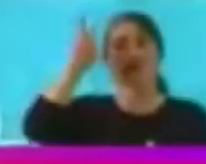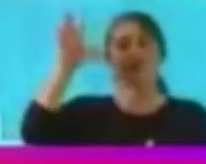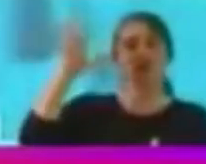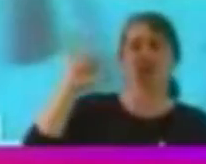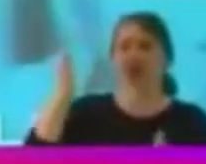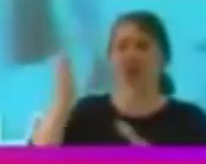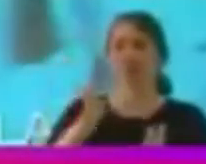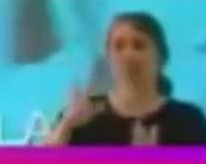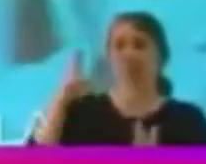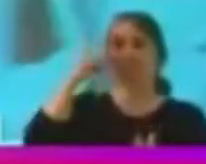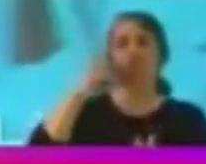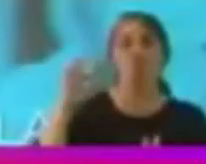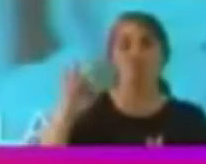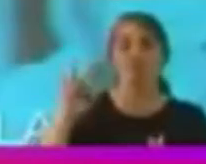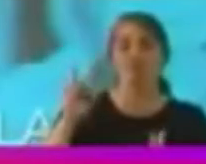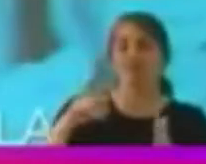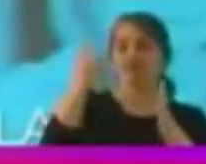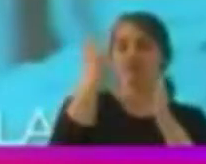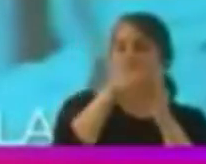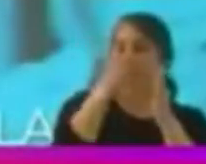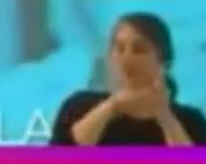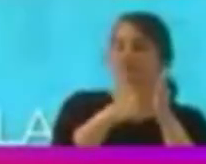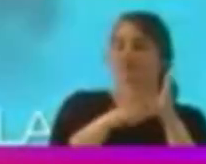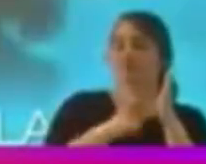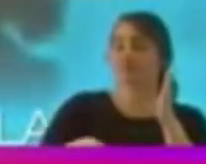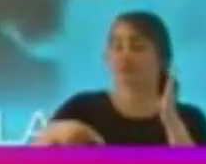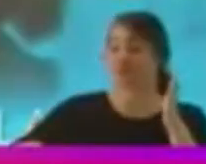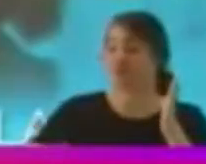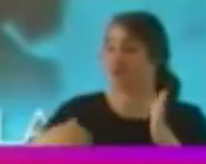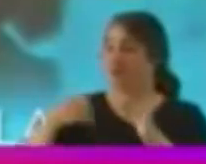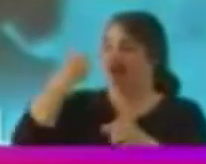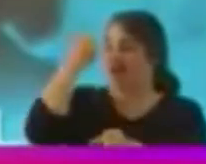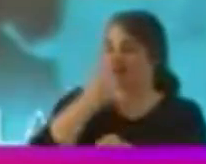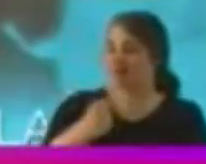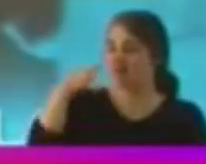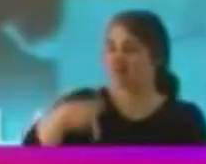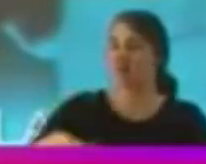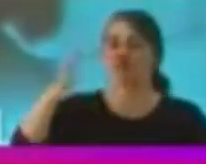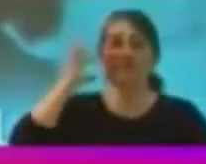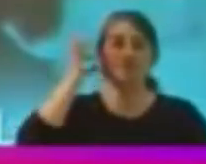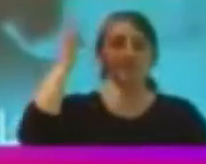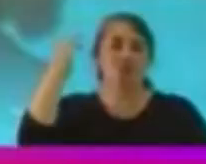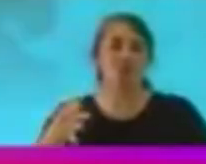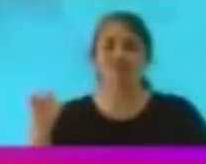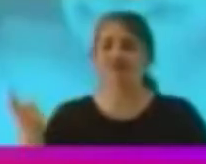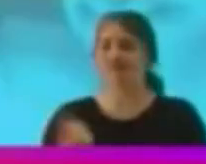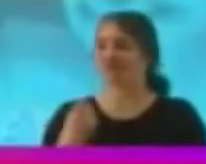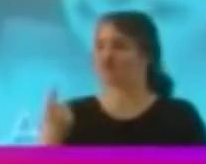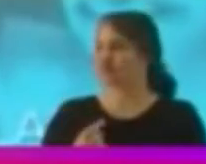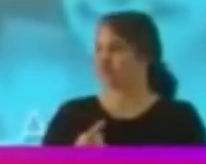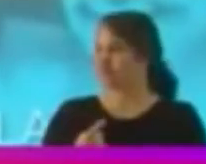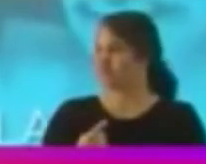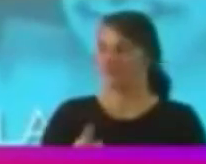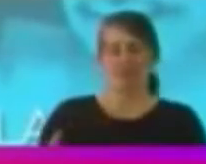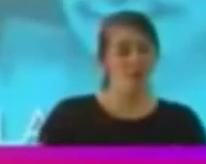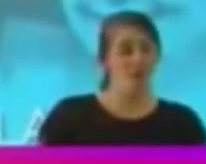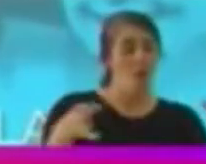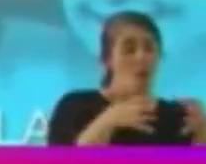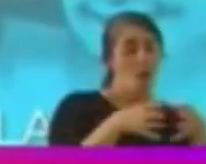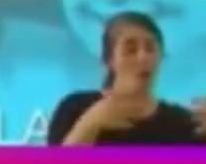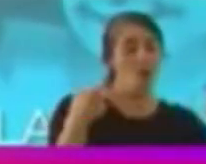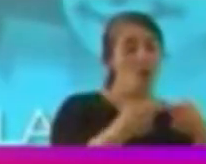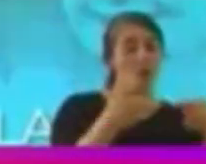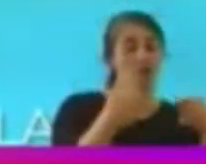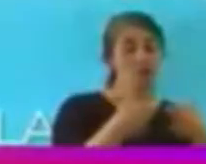90, y todavía no hemos podido avanzar o concretar la organización de comisiones de manejo de suelo, con algunas excepciones,